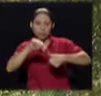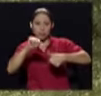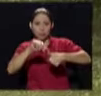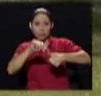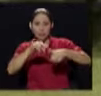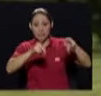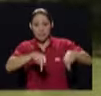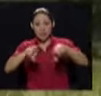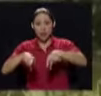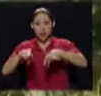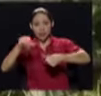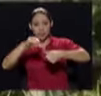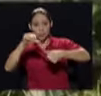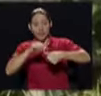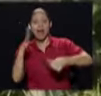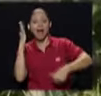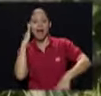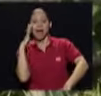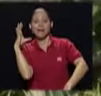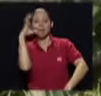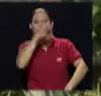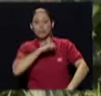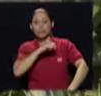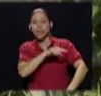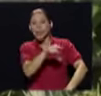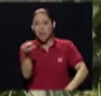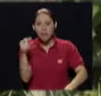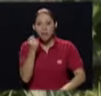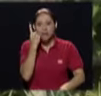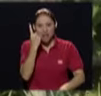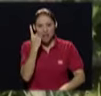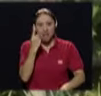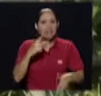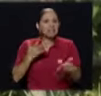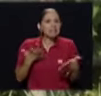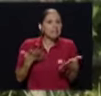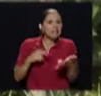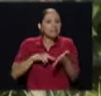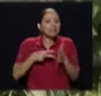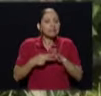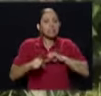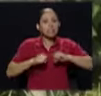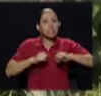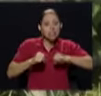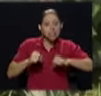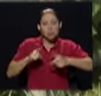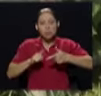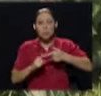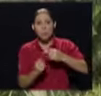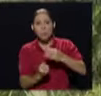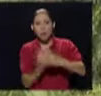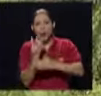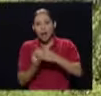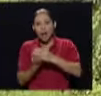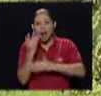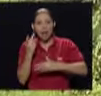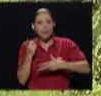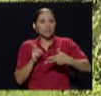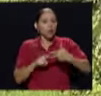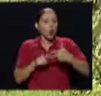Central? Para que la población pueda entender qué es sismos, qué es vulcanes y